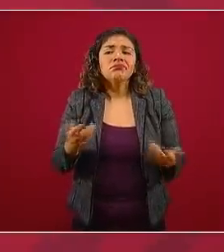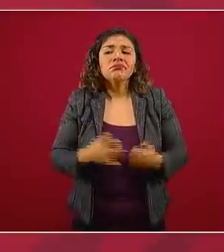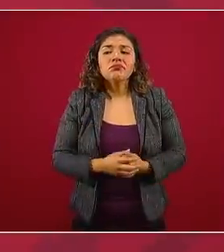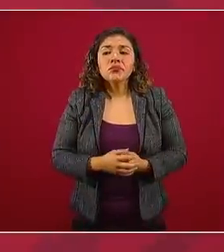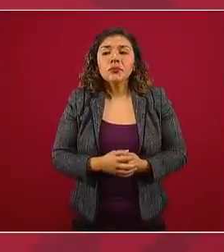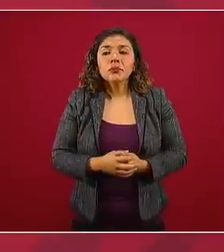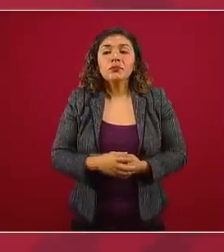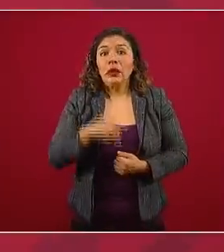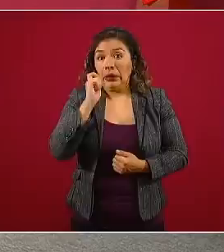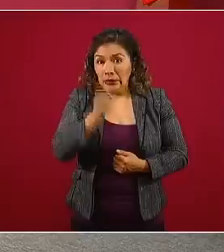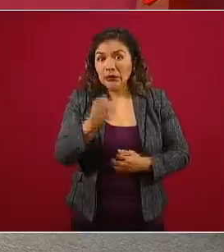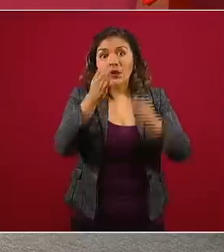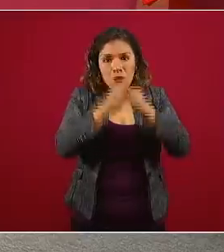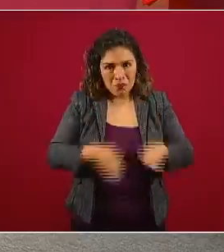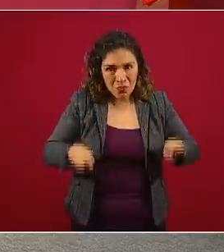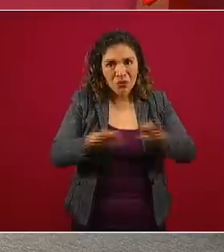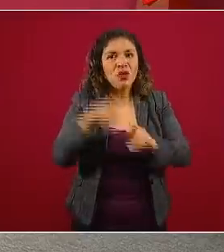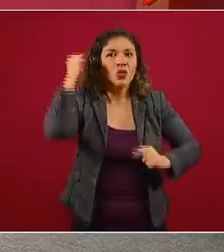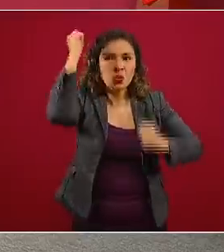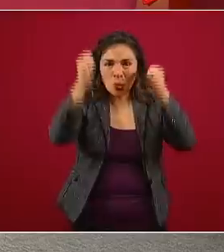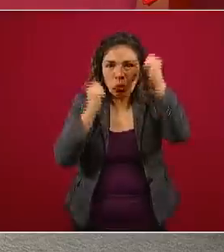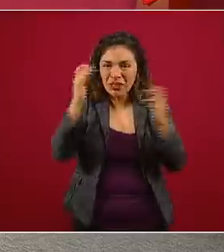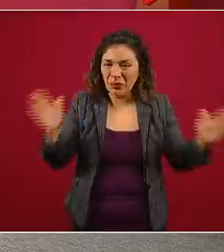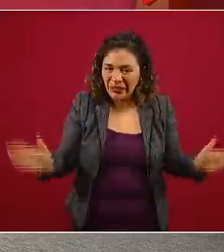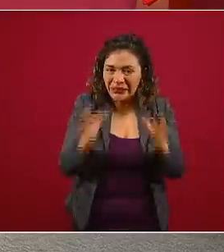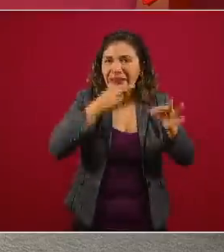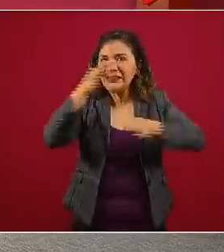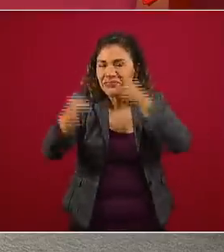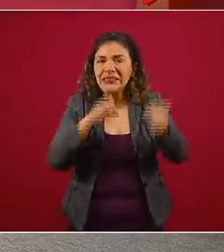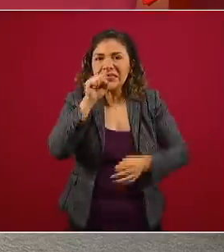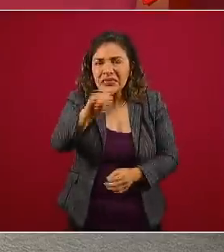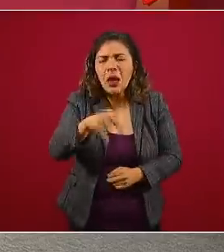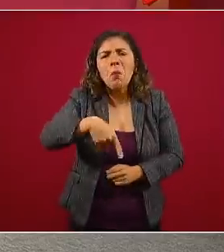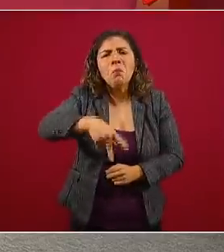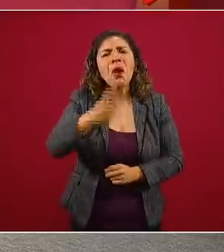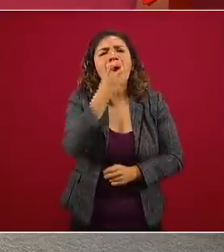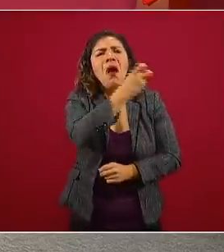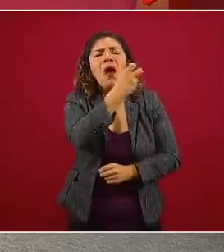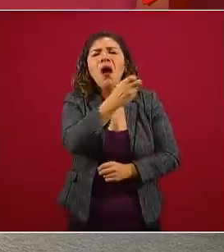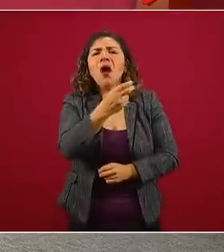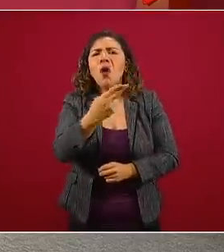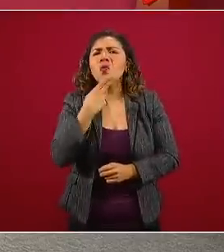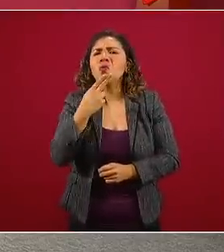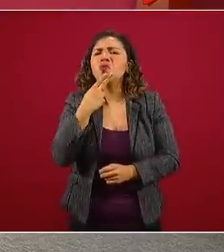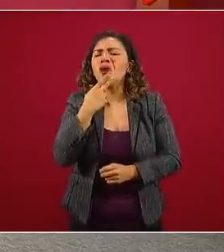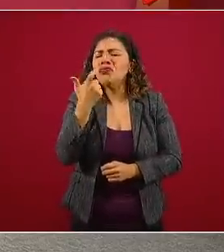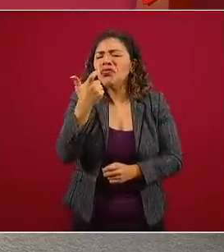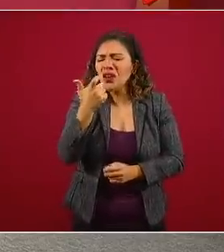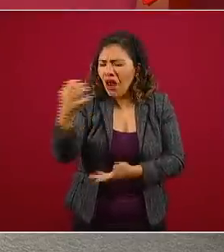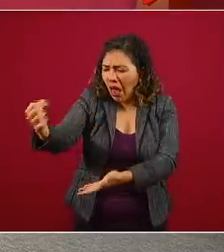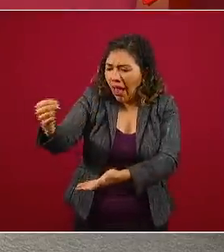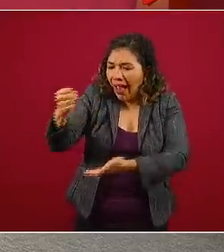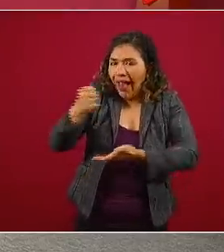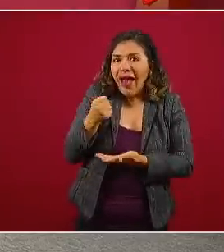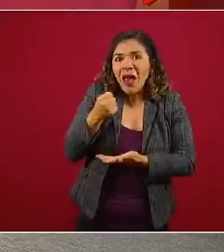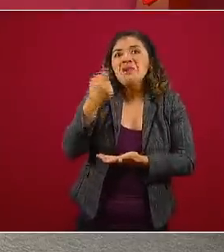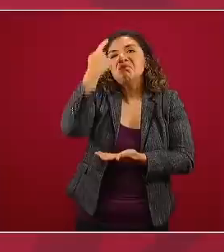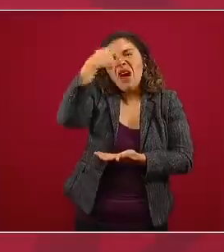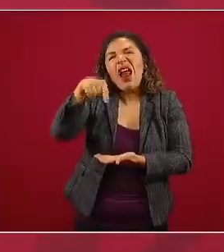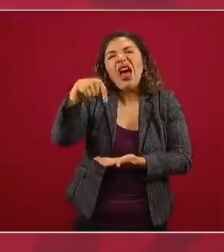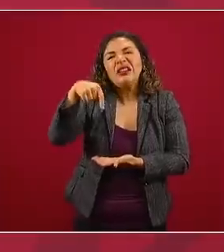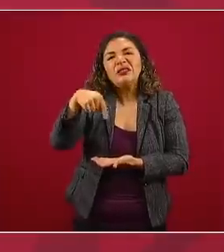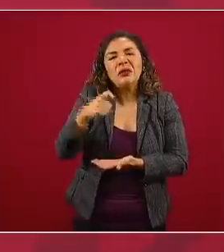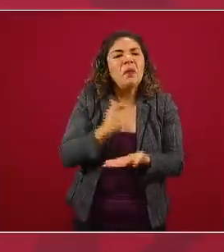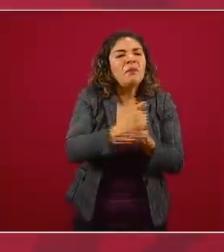es muy importante promover el turismo pero usaban el dinero para pago de